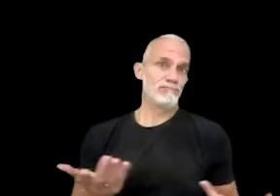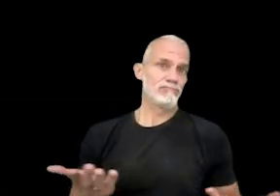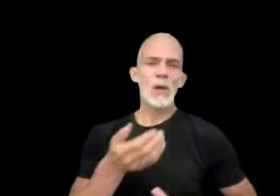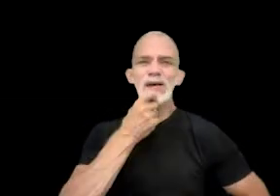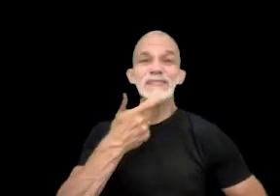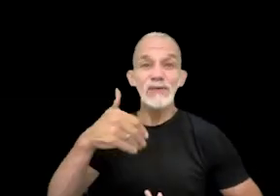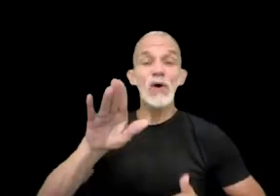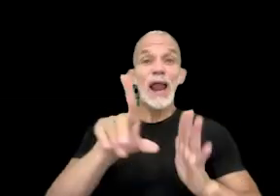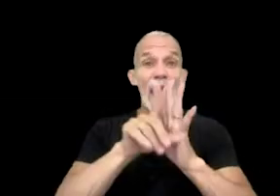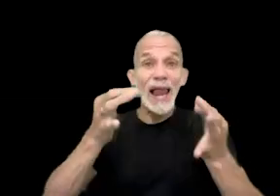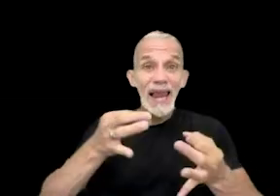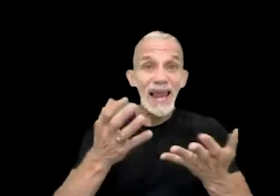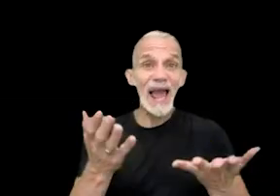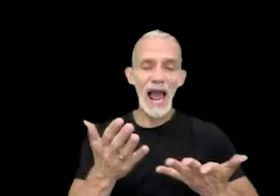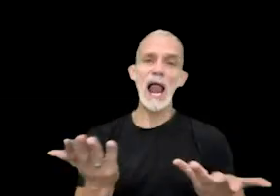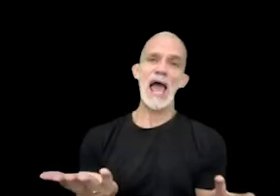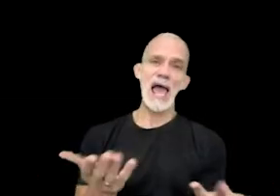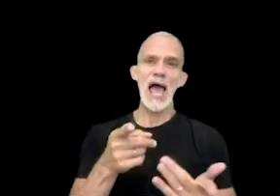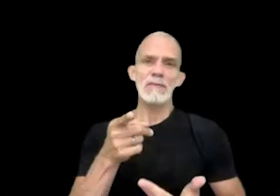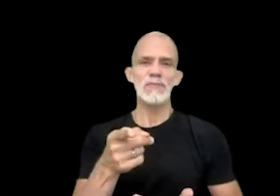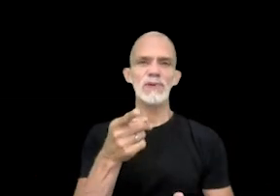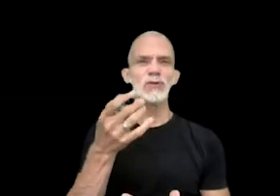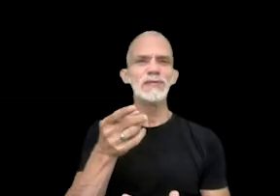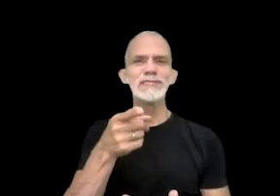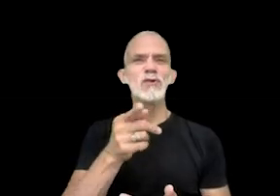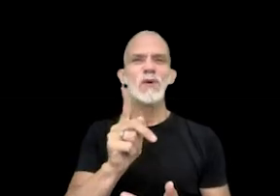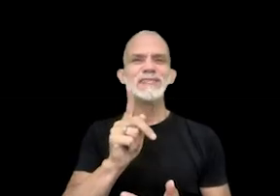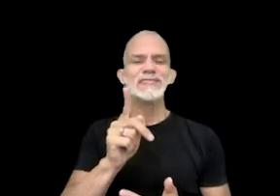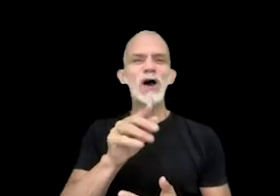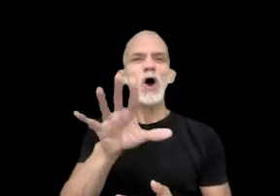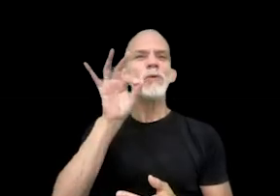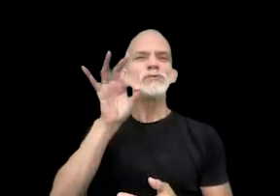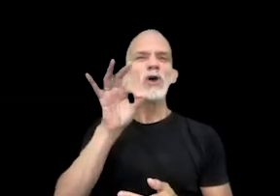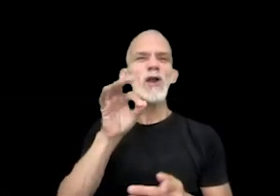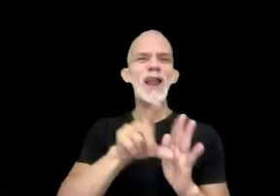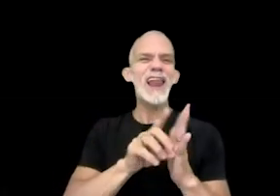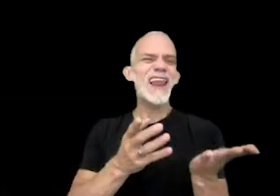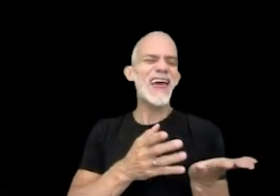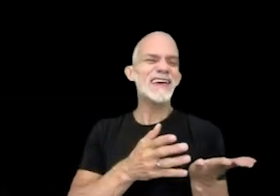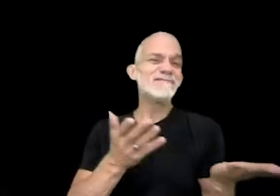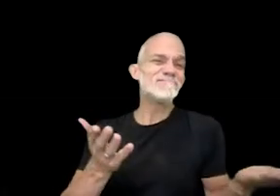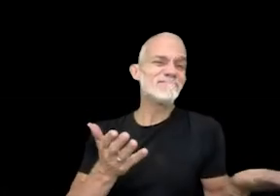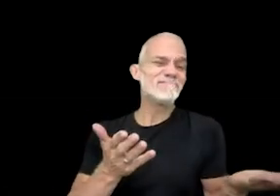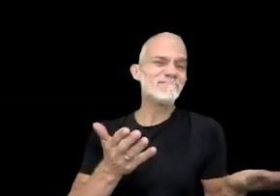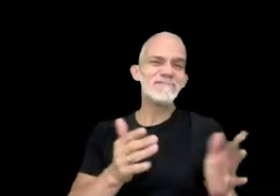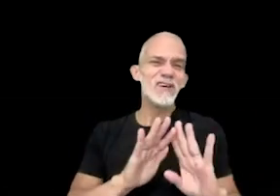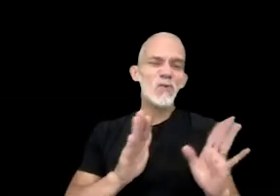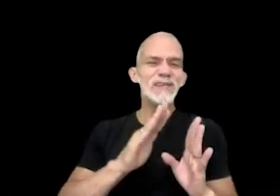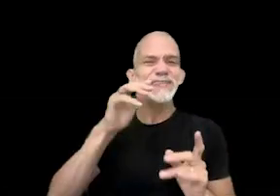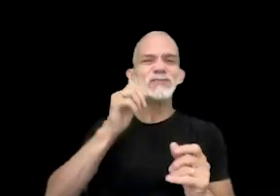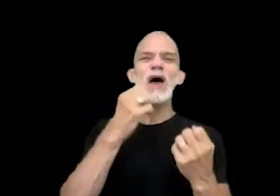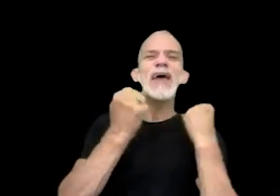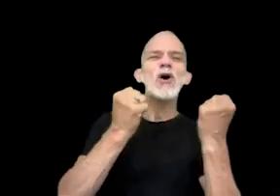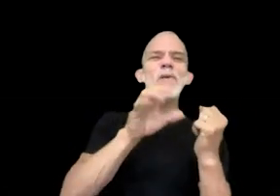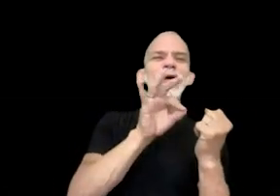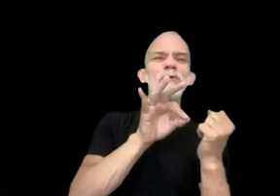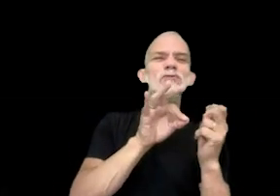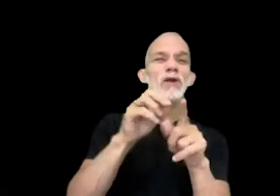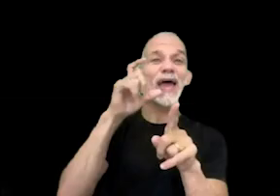fuera legítimo, estarías usando aquella opción que te dio la ley. Entonces estarías utilizando economía de opción.